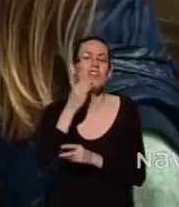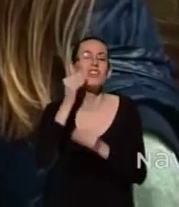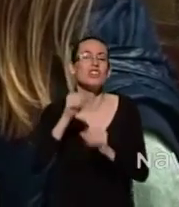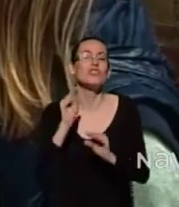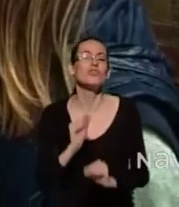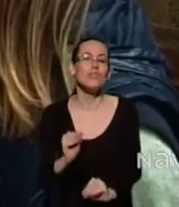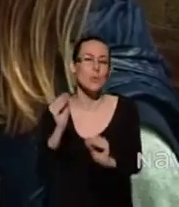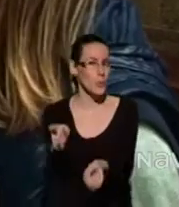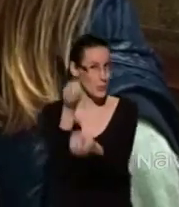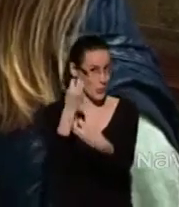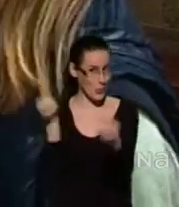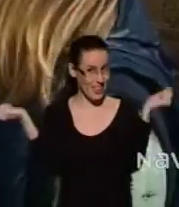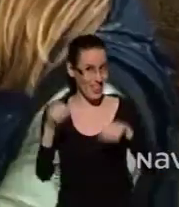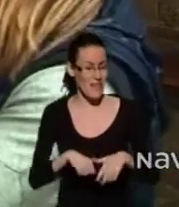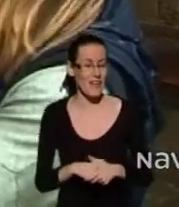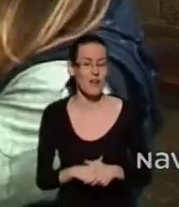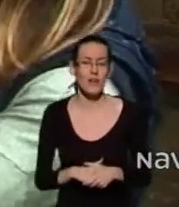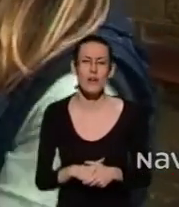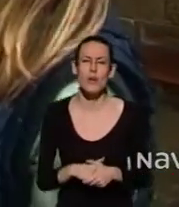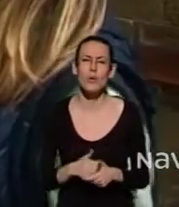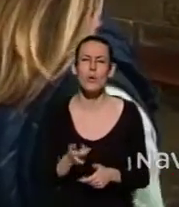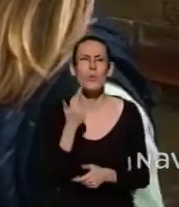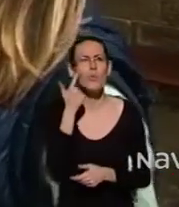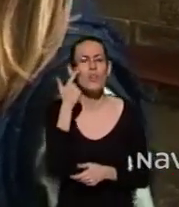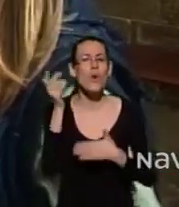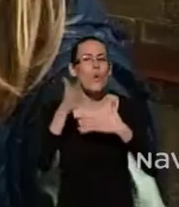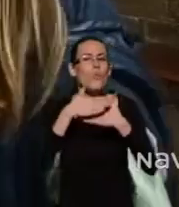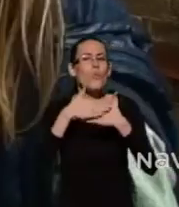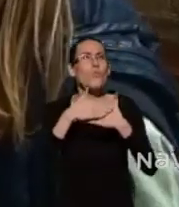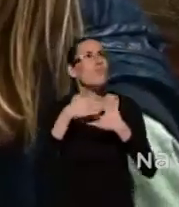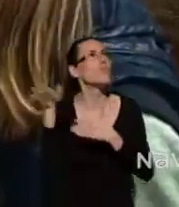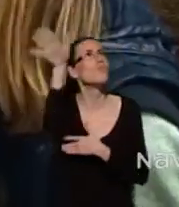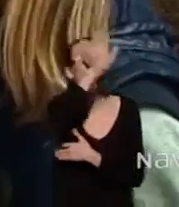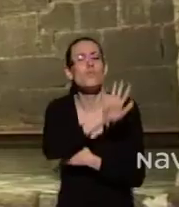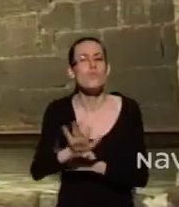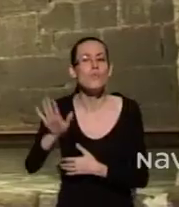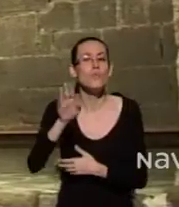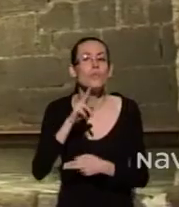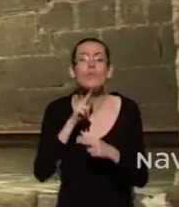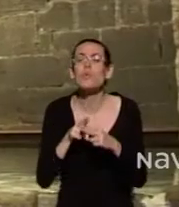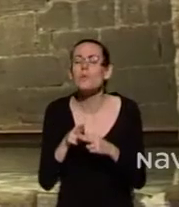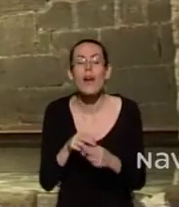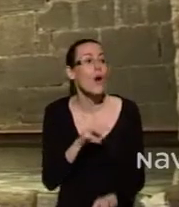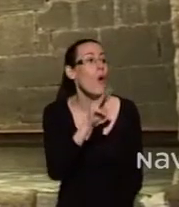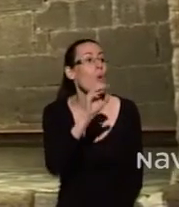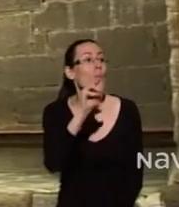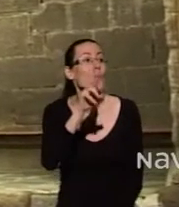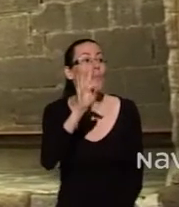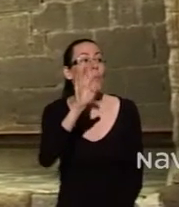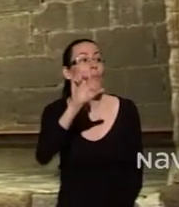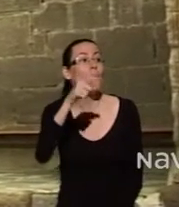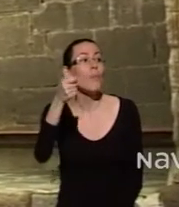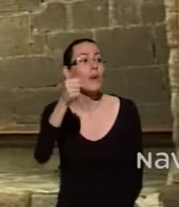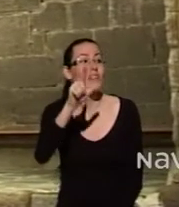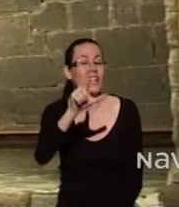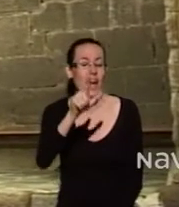como músicos? Vamos. Por cierto, ¿el pórtico cómo se llama de la iglesia? El Portegao. ¿Eh? Pasamos del Portegao al